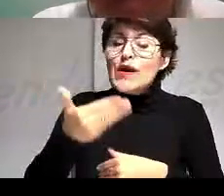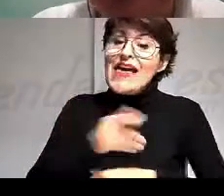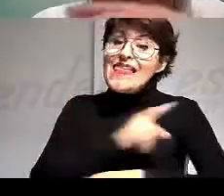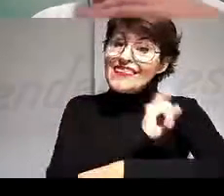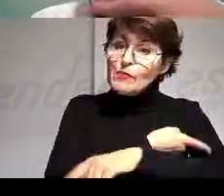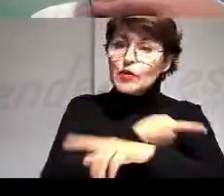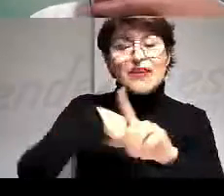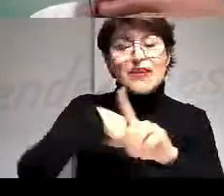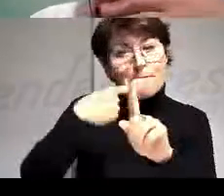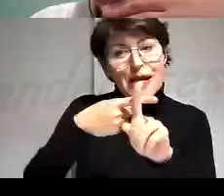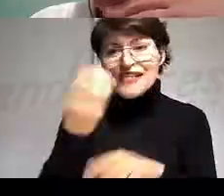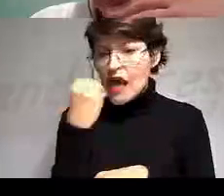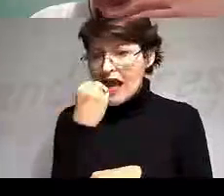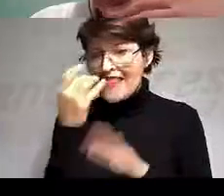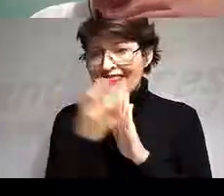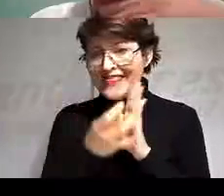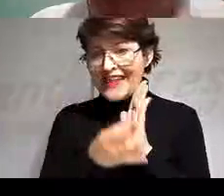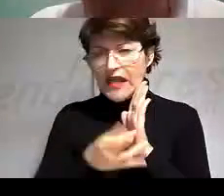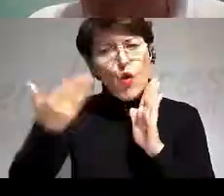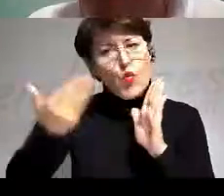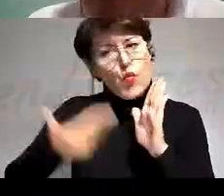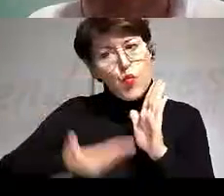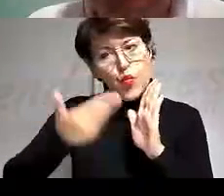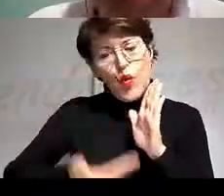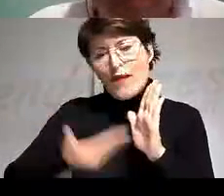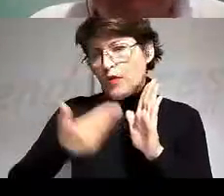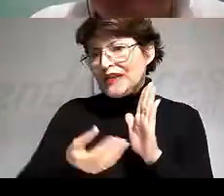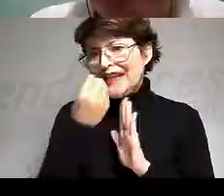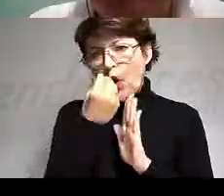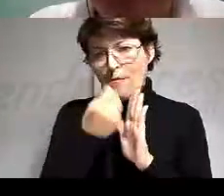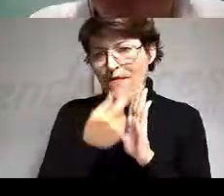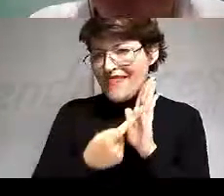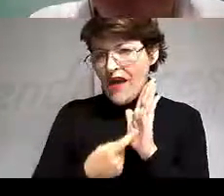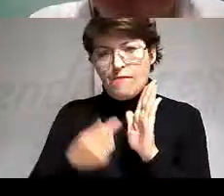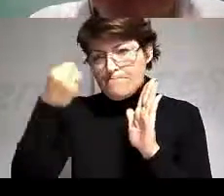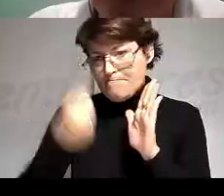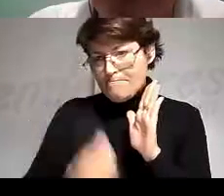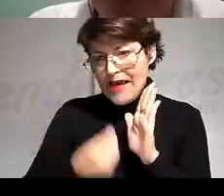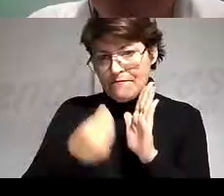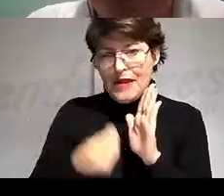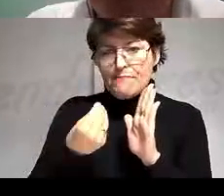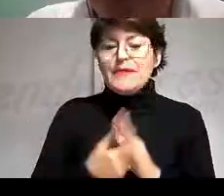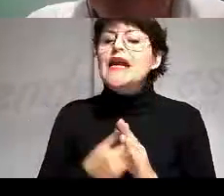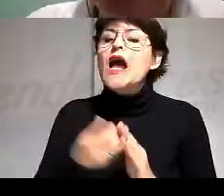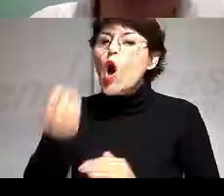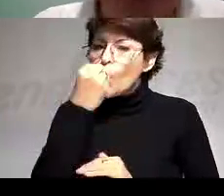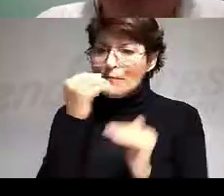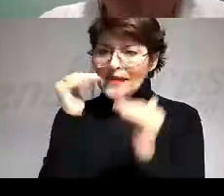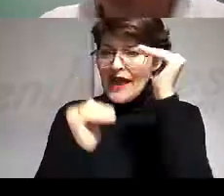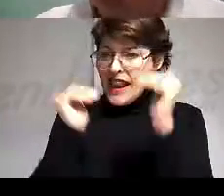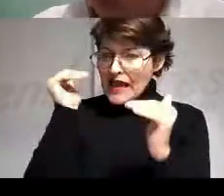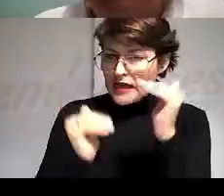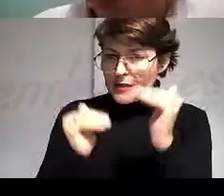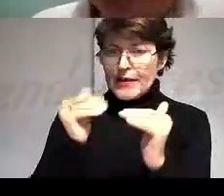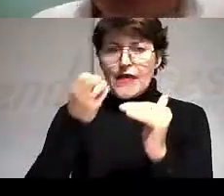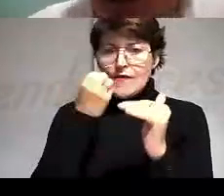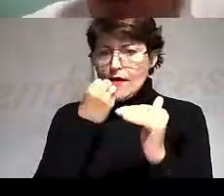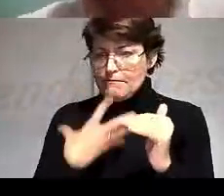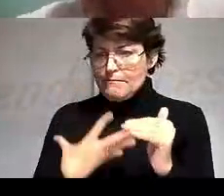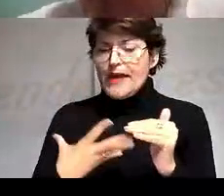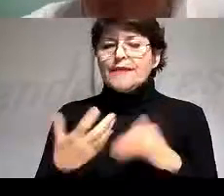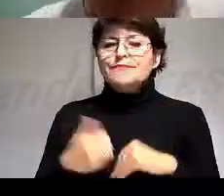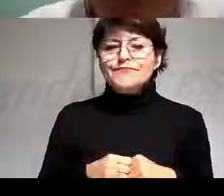día a día, que ha de ser equilibrada, sin duda, hemos de entenderla. Bueno, una dieta equilibrada